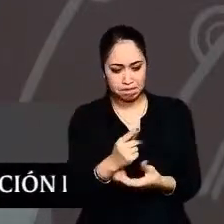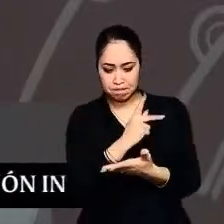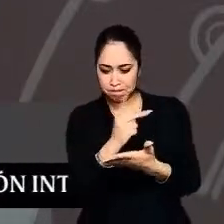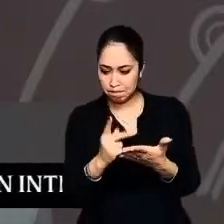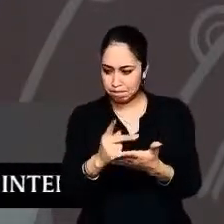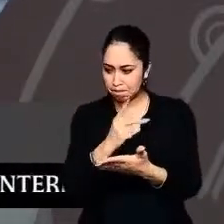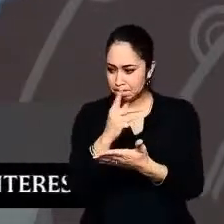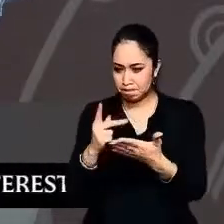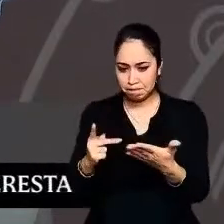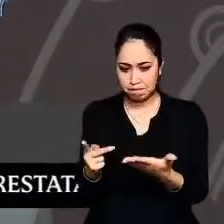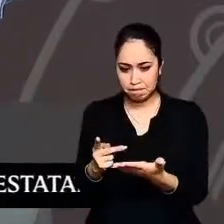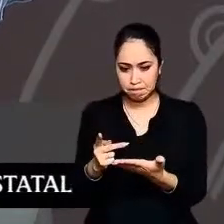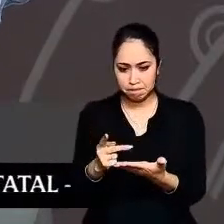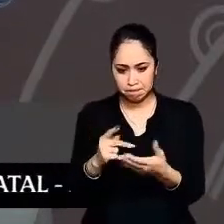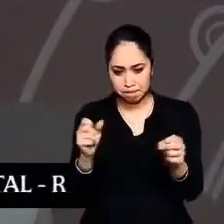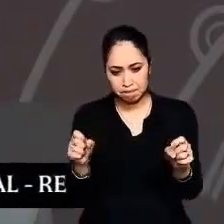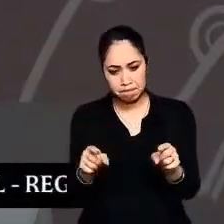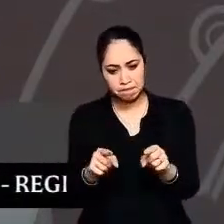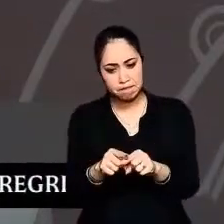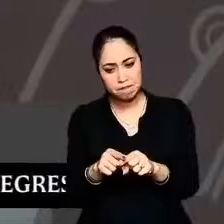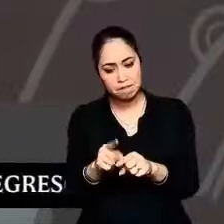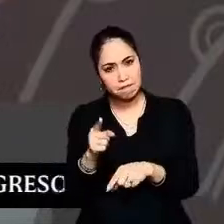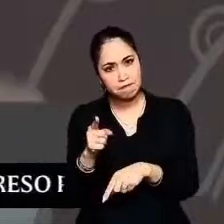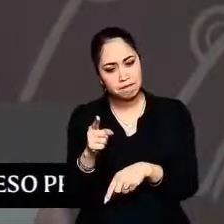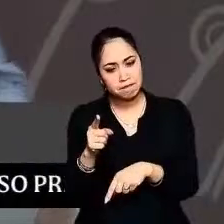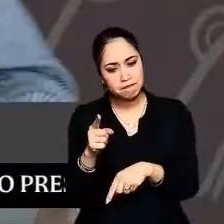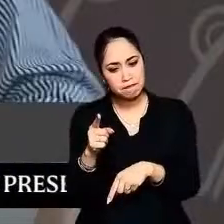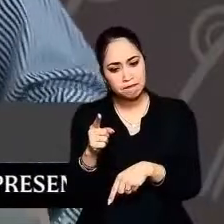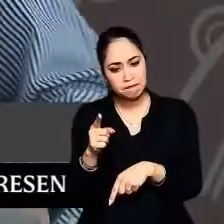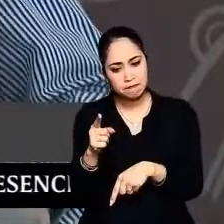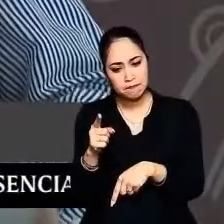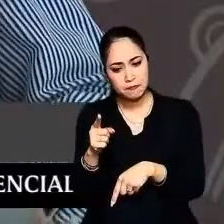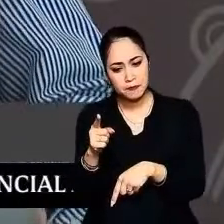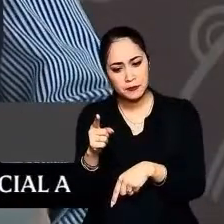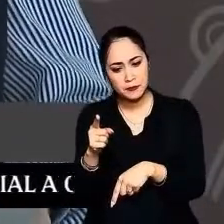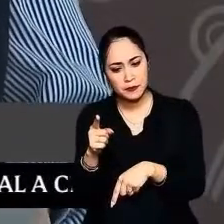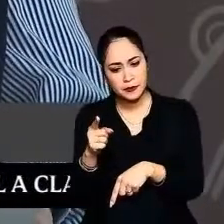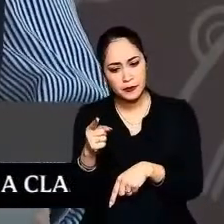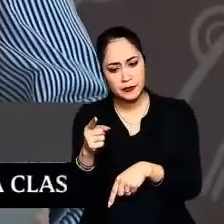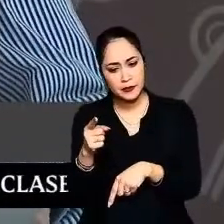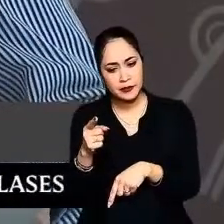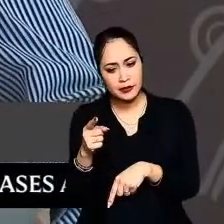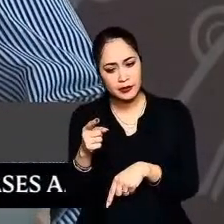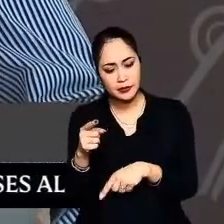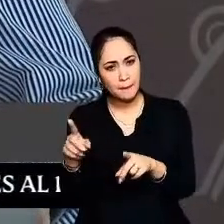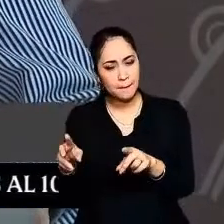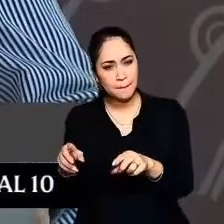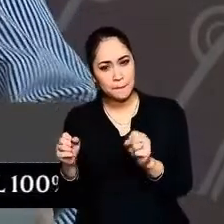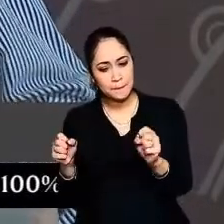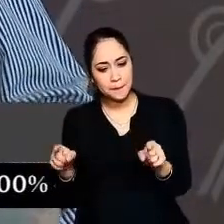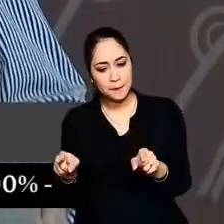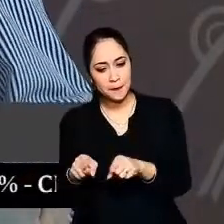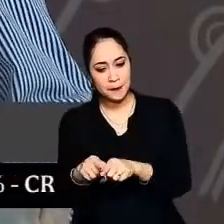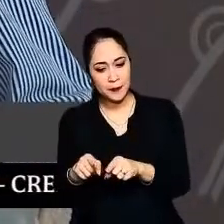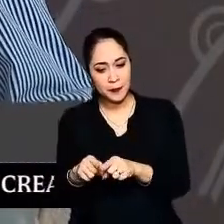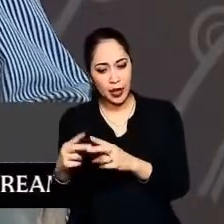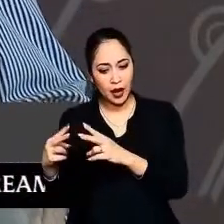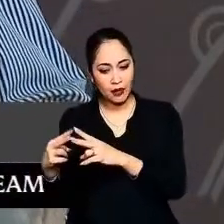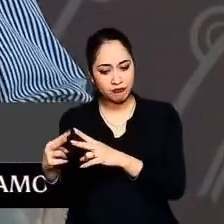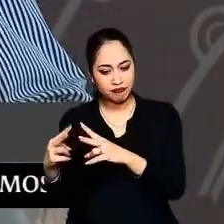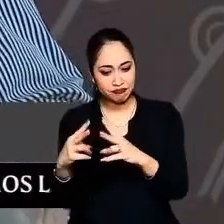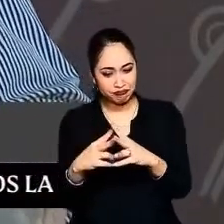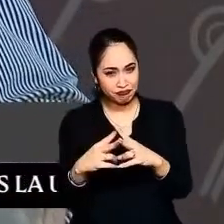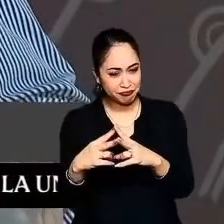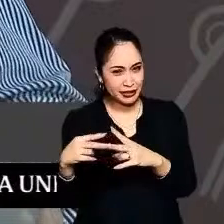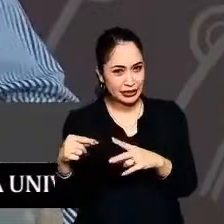vamos a maquilar, por cierto, a los vecinos. Son vecinos, pero les vamos a maquilar, no les vamos a regalar, porque tenemos cada